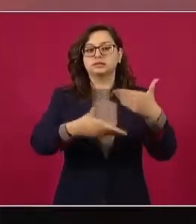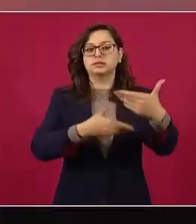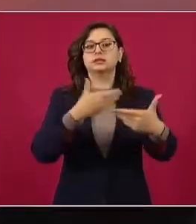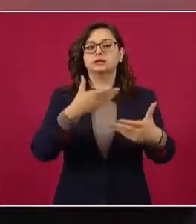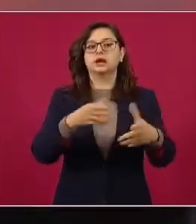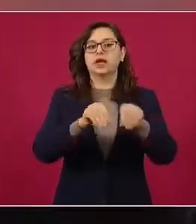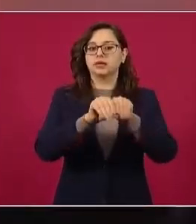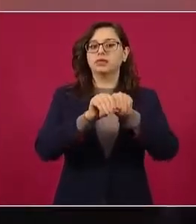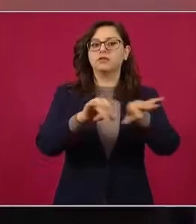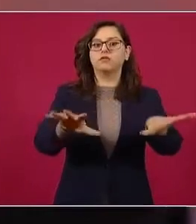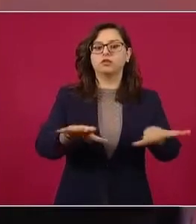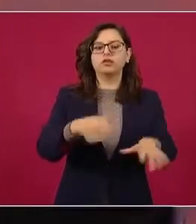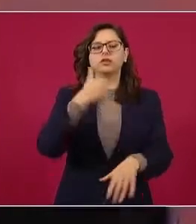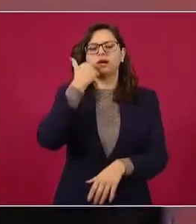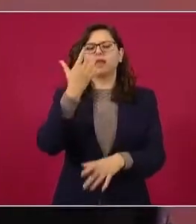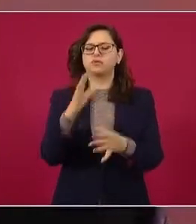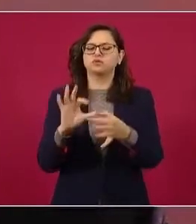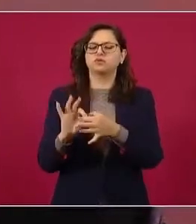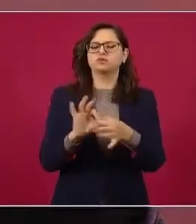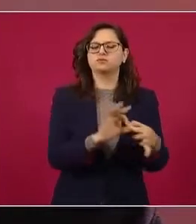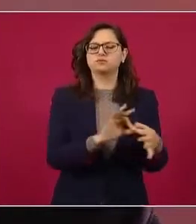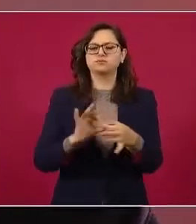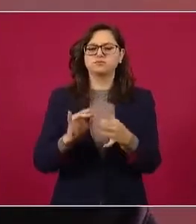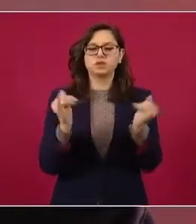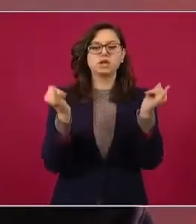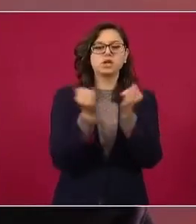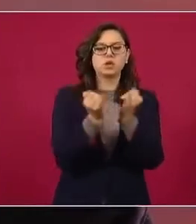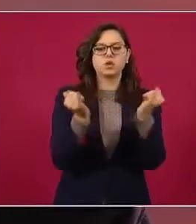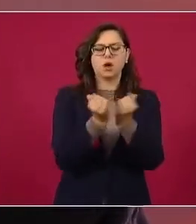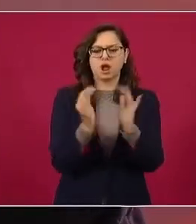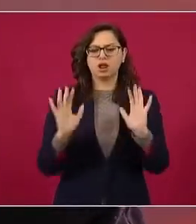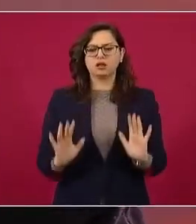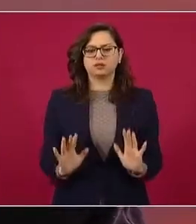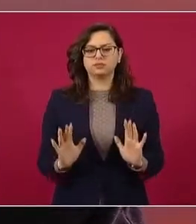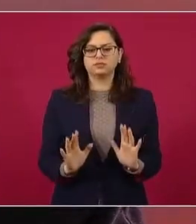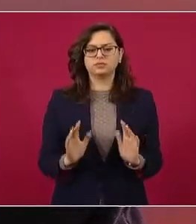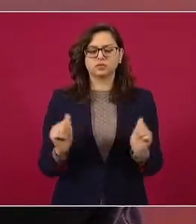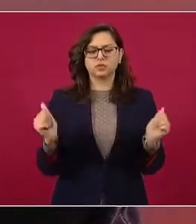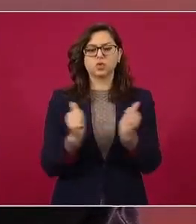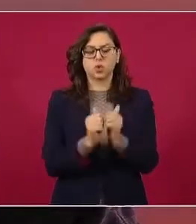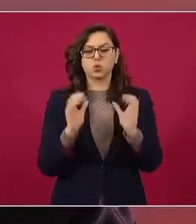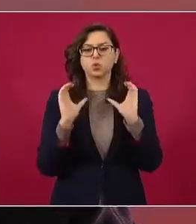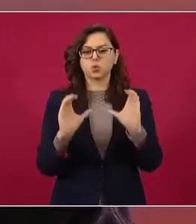queremos nosotros informar con cuidado